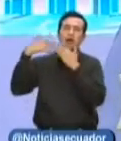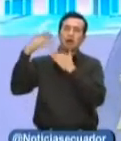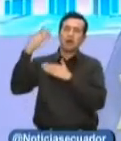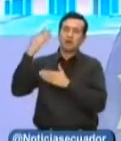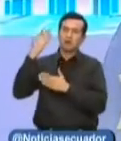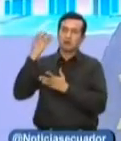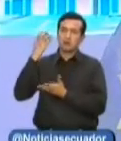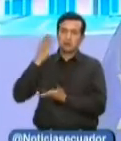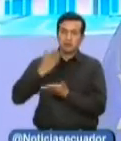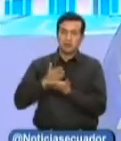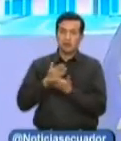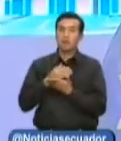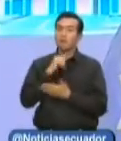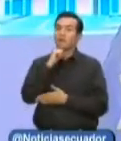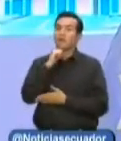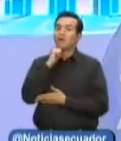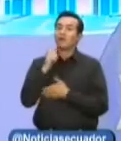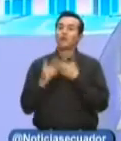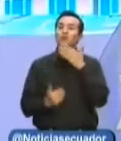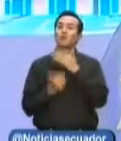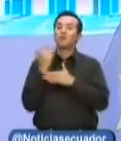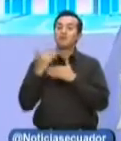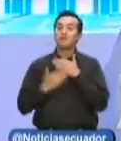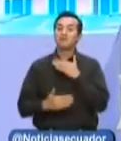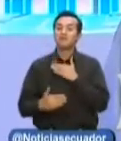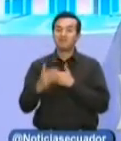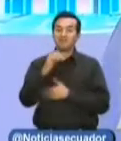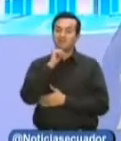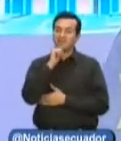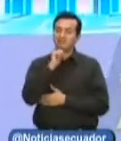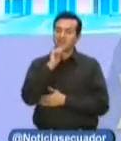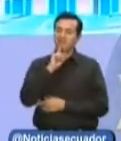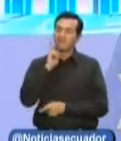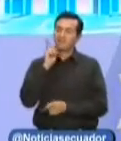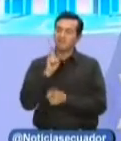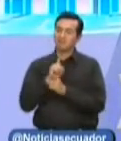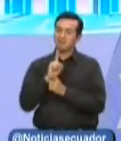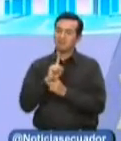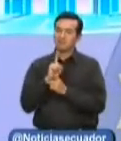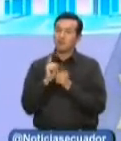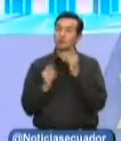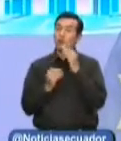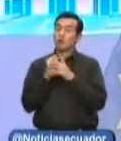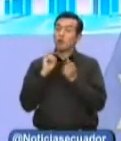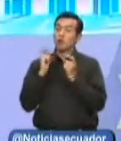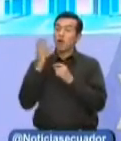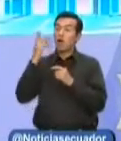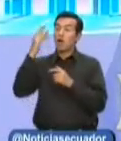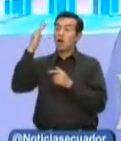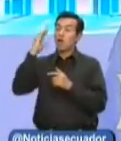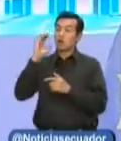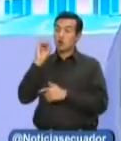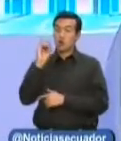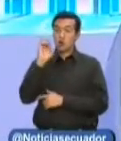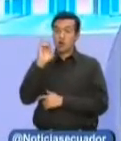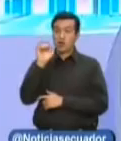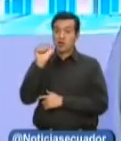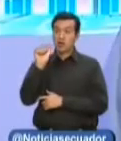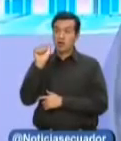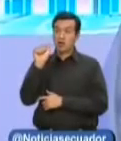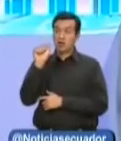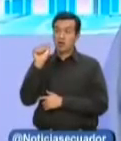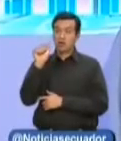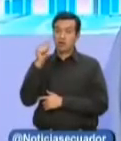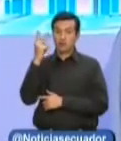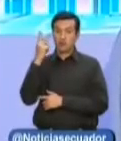viejo, pero todavía no termina de nacer el orden nuevo que se quiere, que quiere reemplazar ese orden viejo. Se quiere reemplazar la vieja OEA, básicamente excluyendo a los